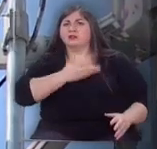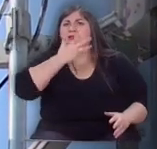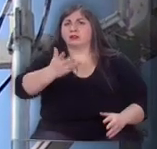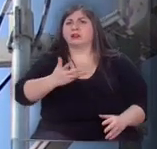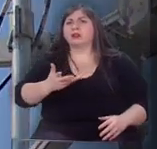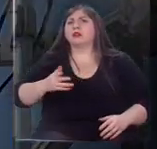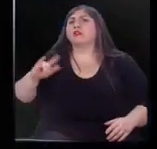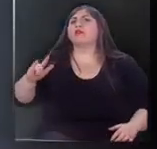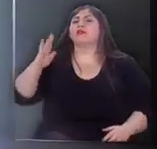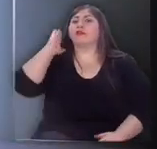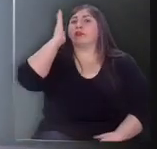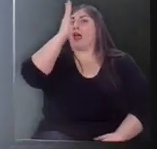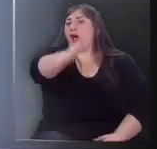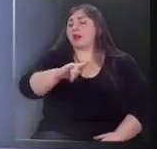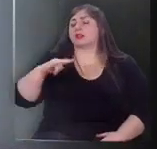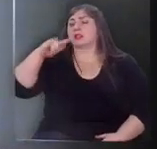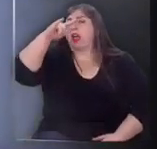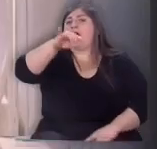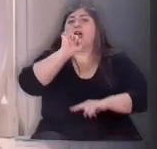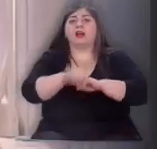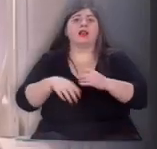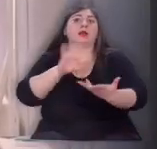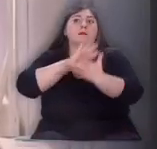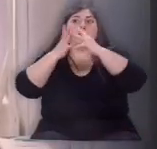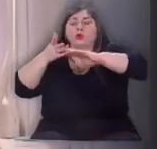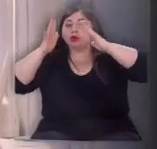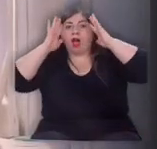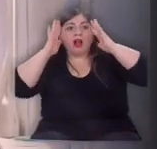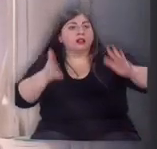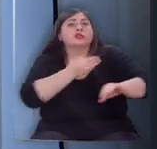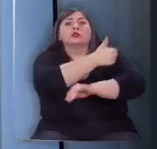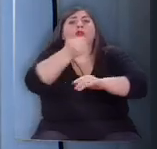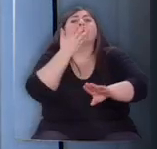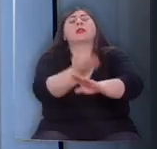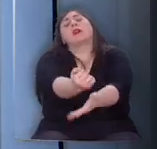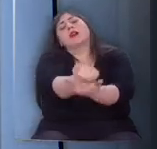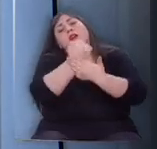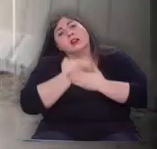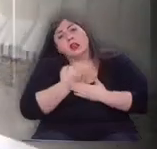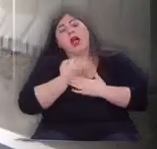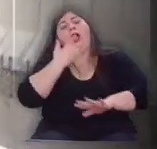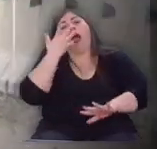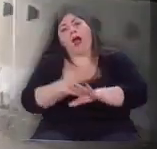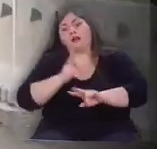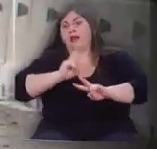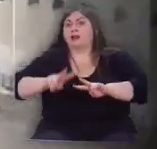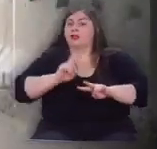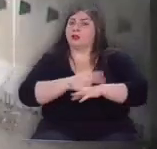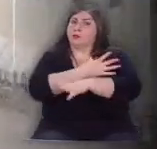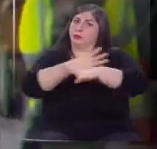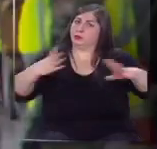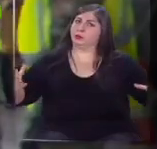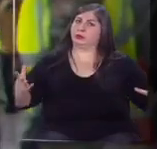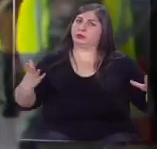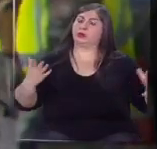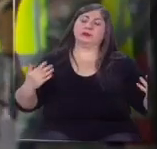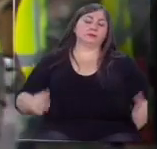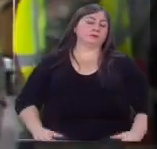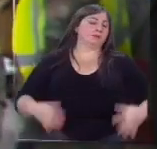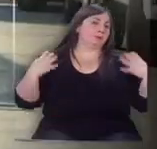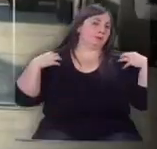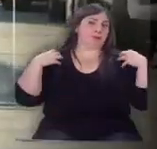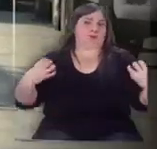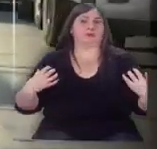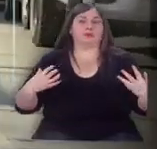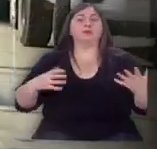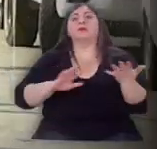autorizado. Cuando el mundo se mantiene en alerta y todos piden colaboración, hay actos que para muchos pueden resultar fuera de lugar,